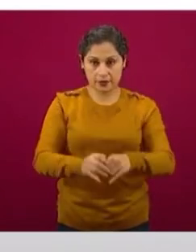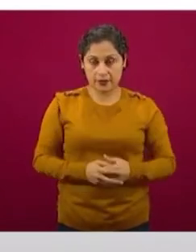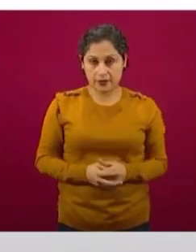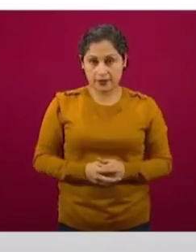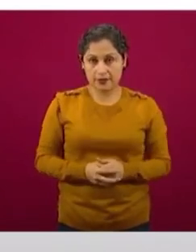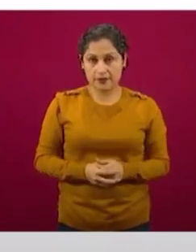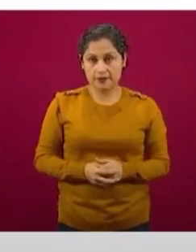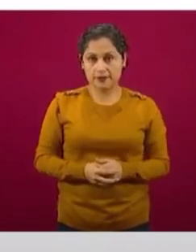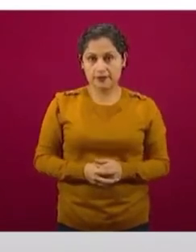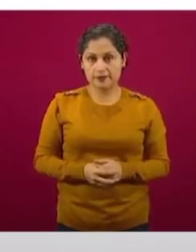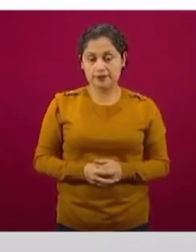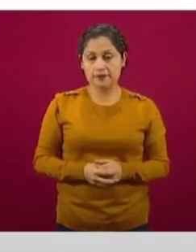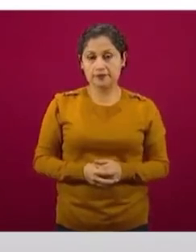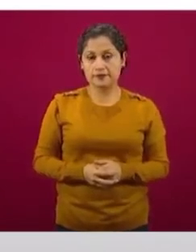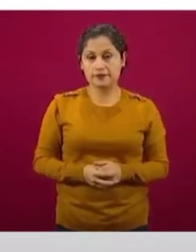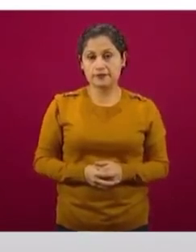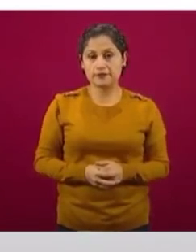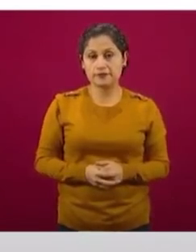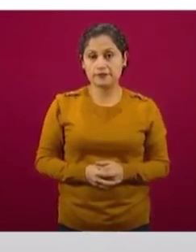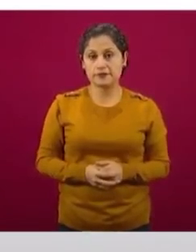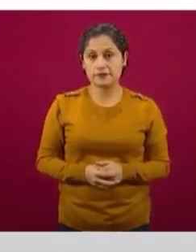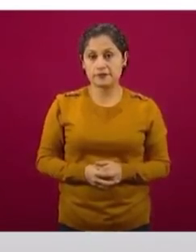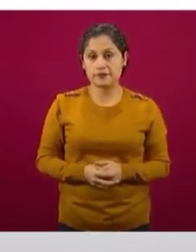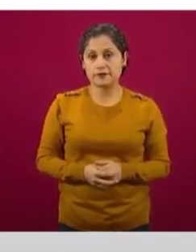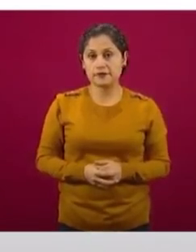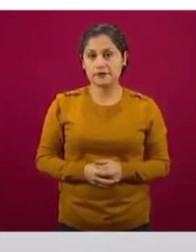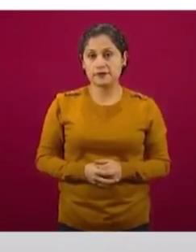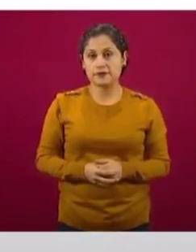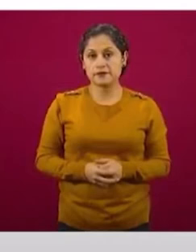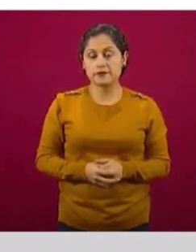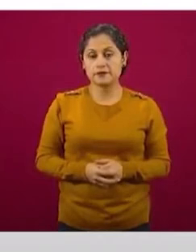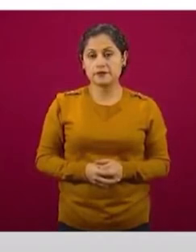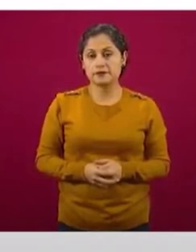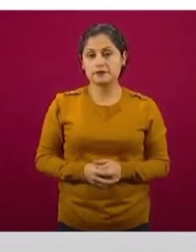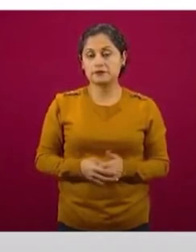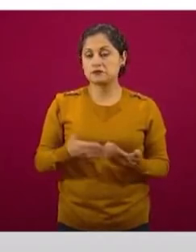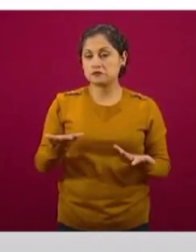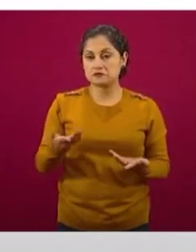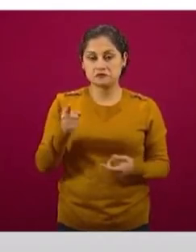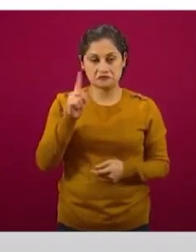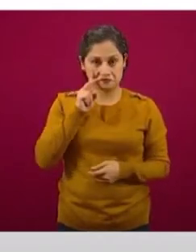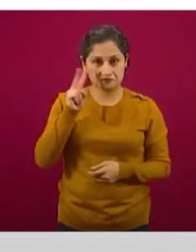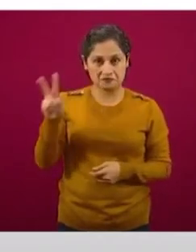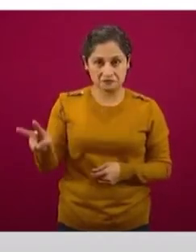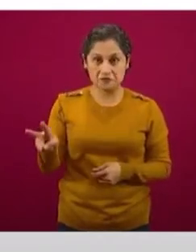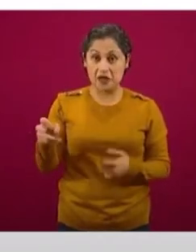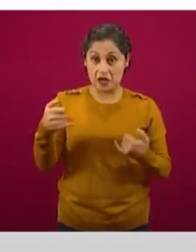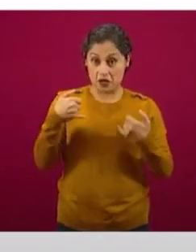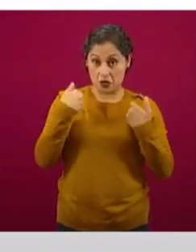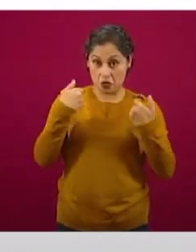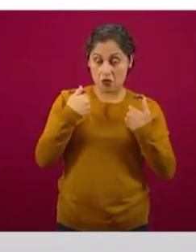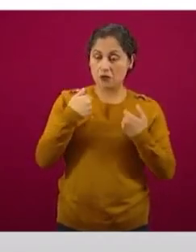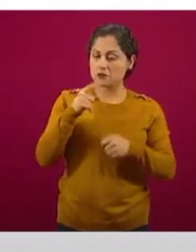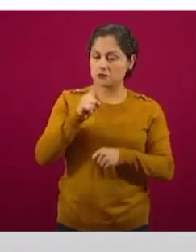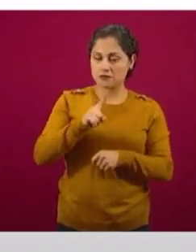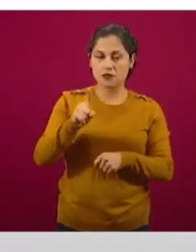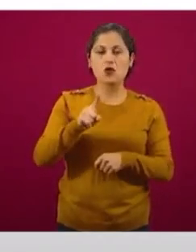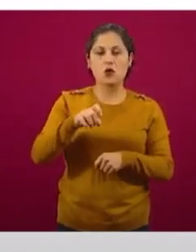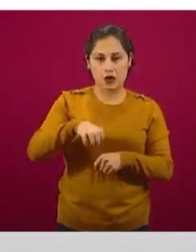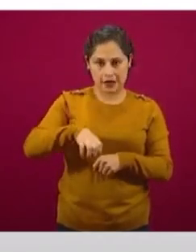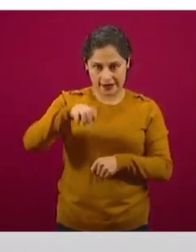¿Qué nos quiere decir esto? Bueno, pues hay un rango de edades más allá de gente no tan joven, sino gente un poquito ya más